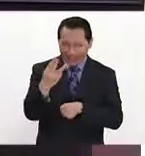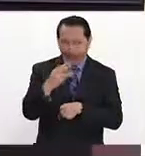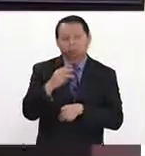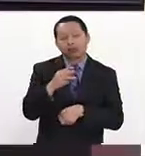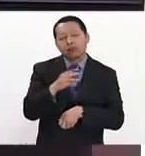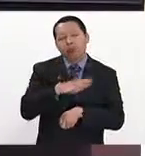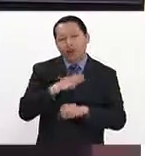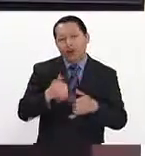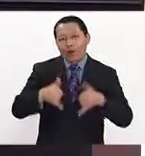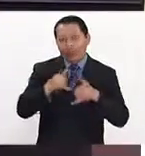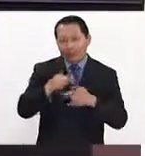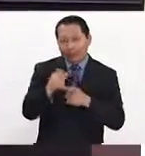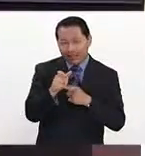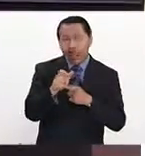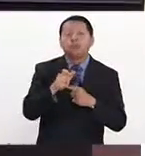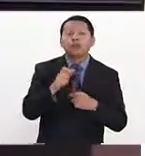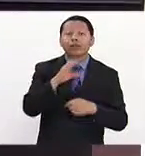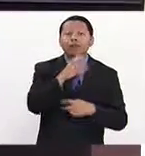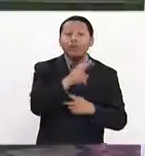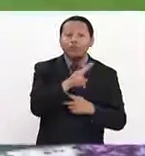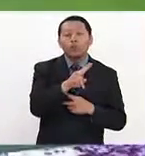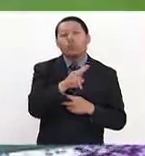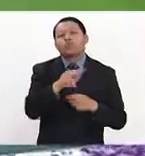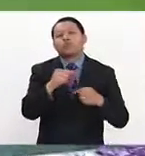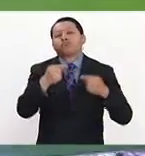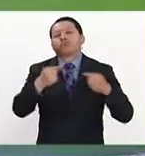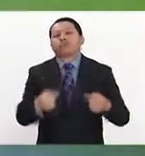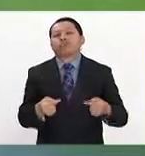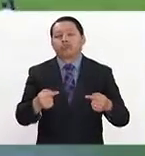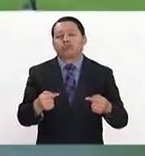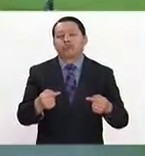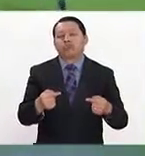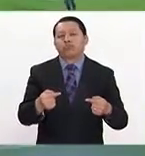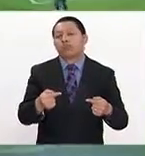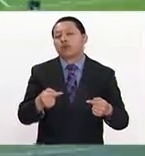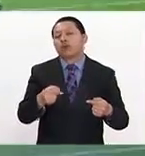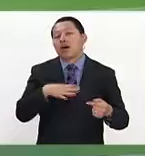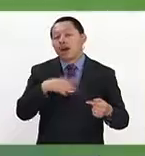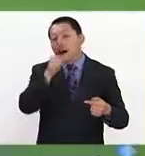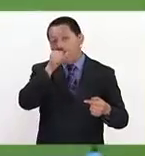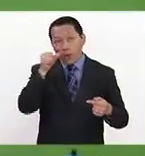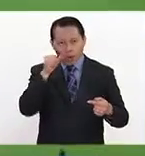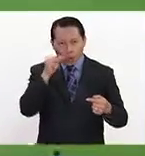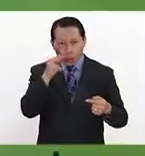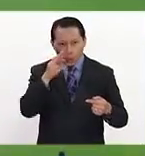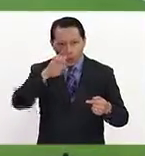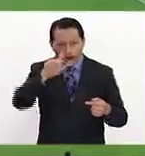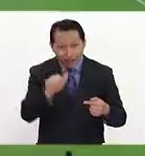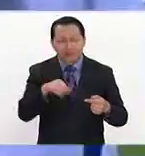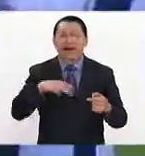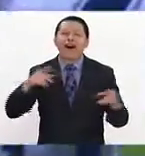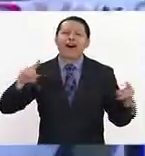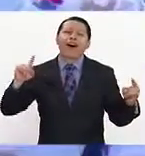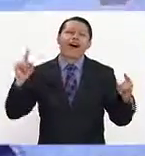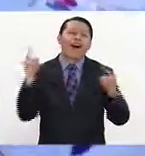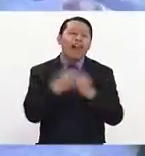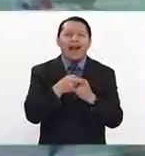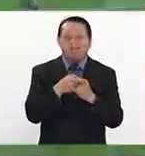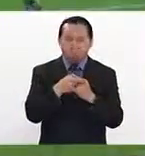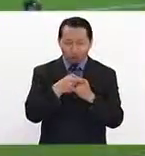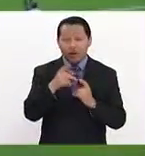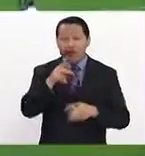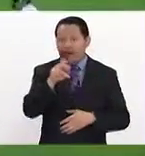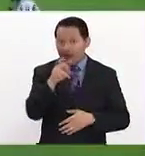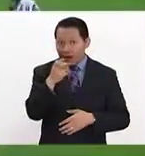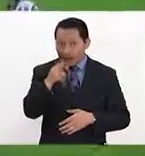Pumas en contra del conjunto de Juárez. Aquí está el golazo que hace